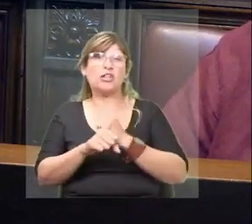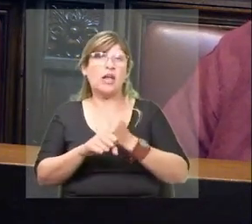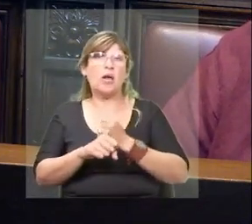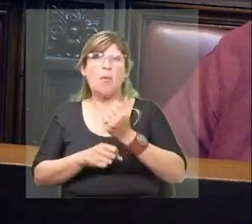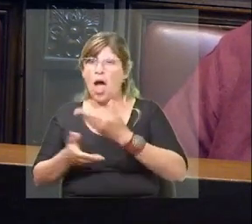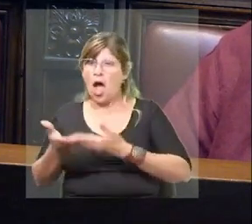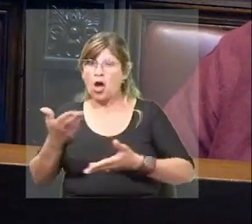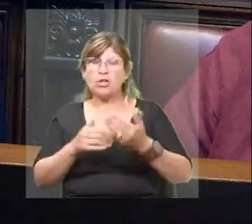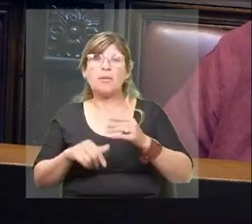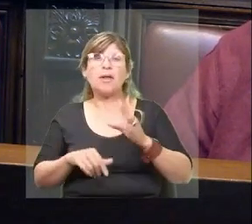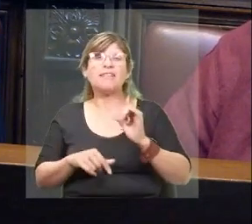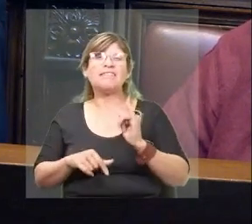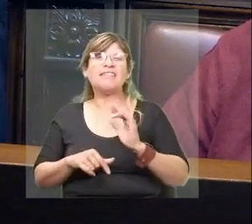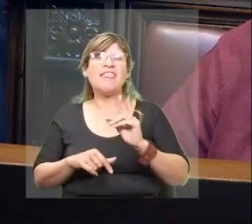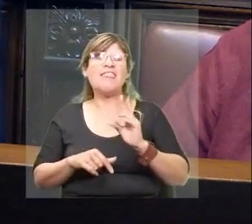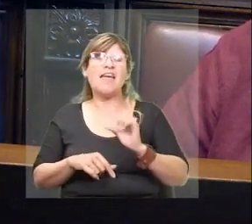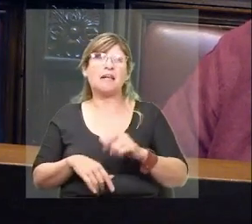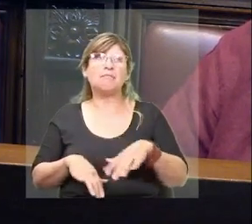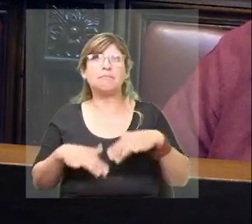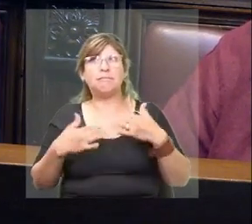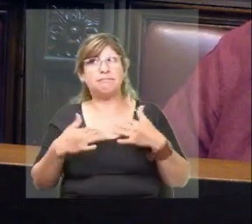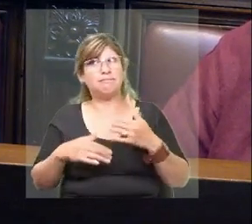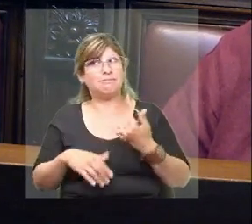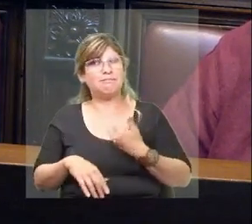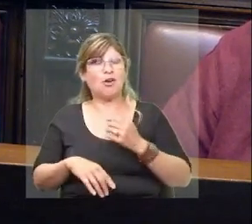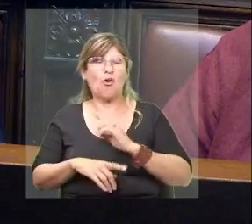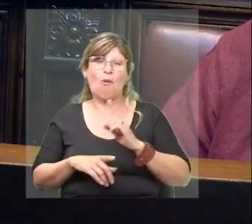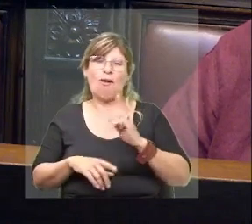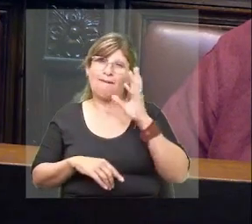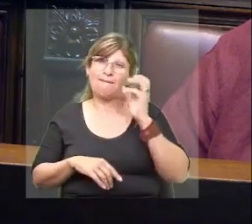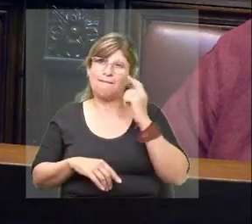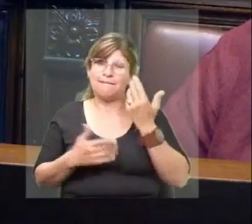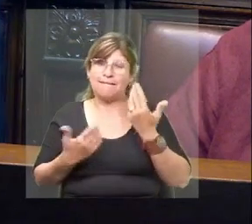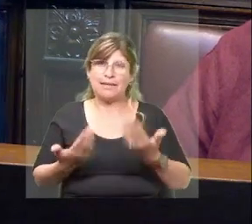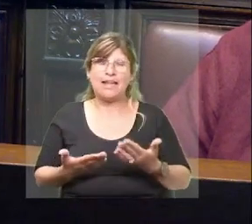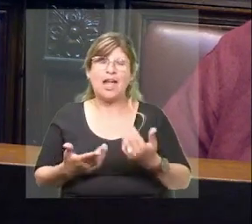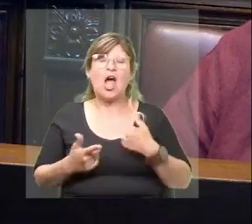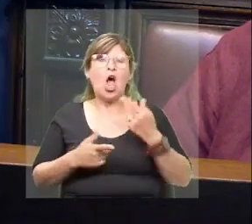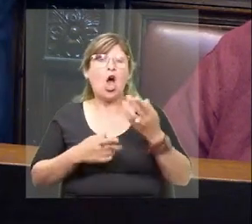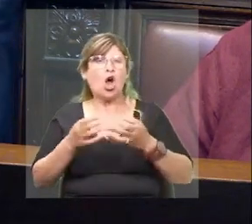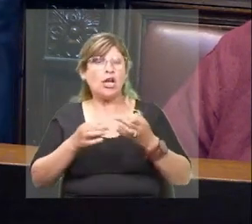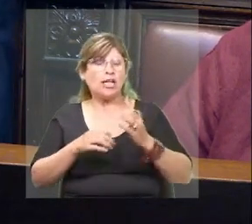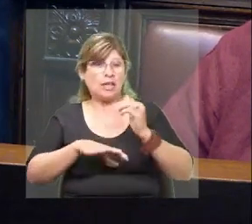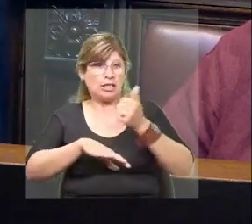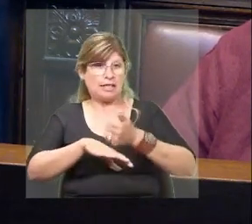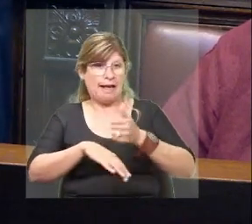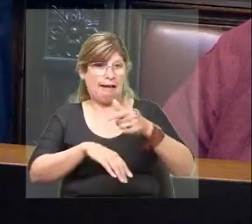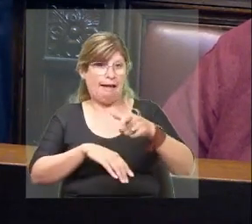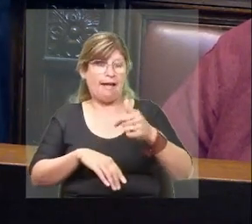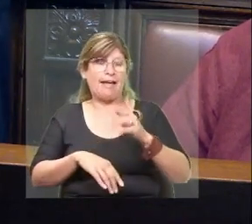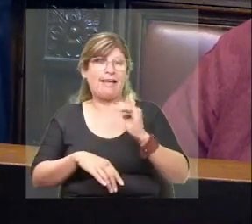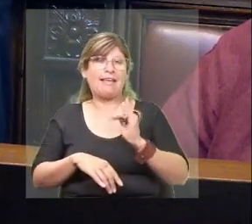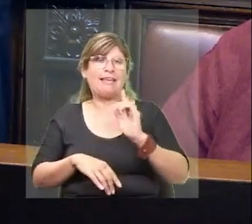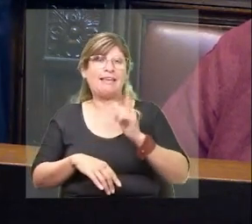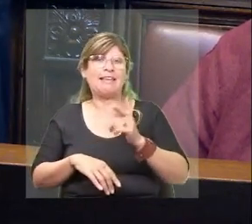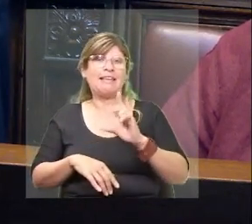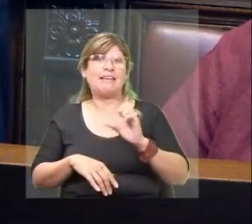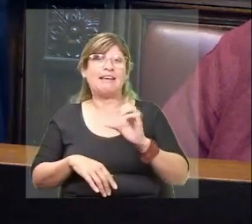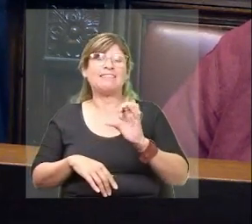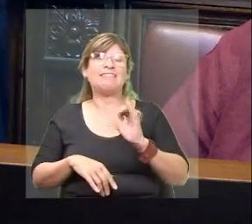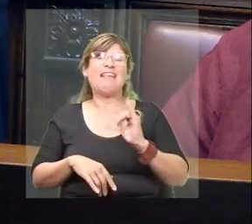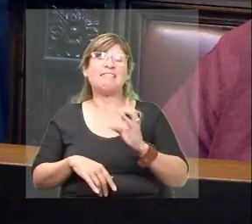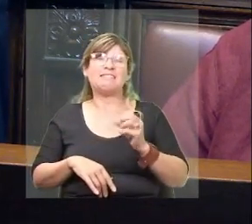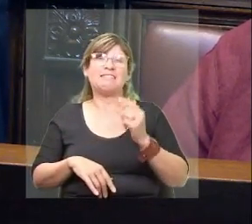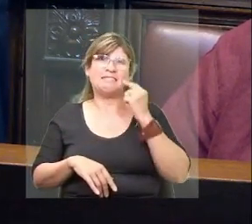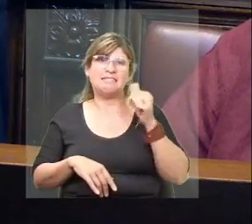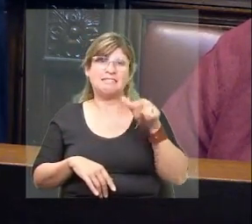compartido de la CIDE, cómo no recordarlo, con el contador Enrique Iglesias aquí presente. Trabajos